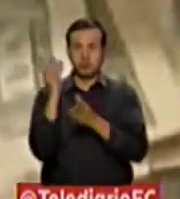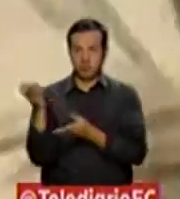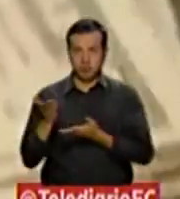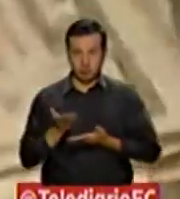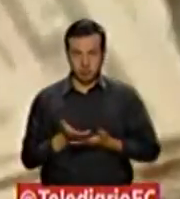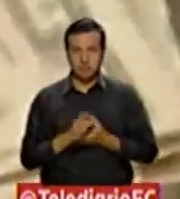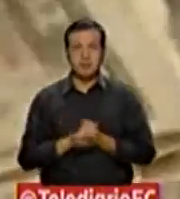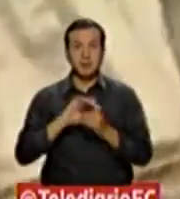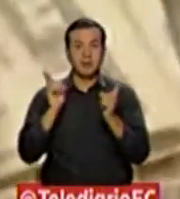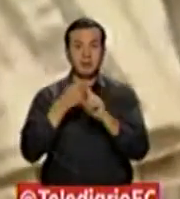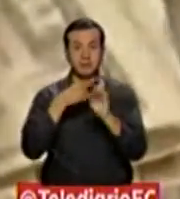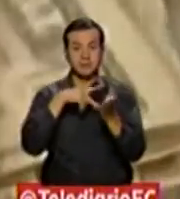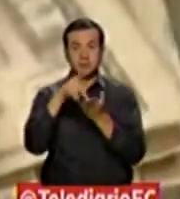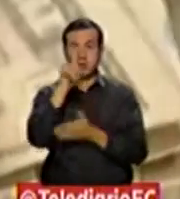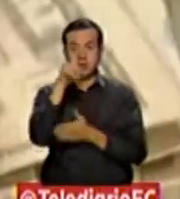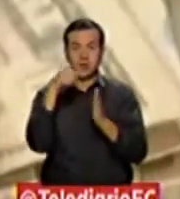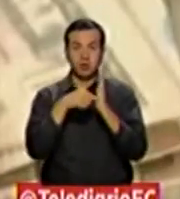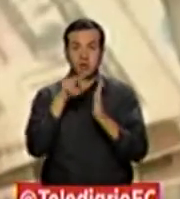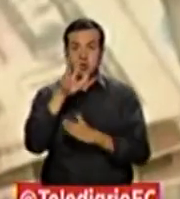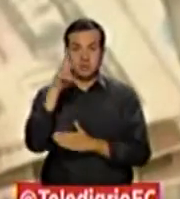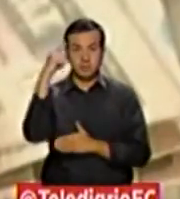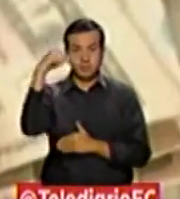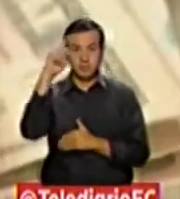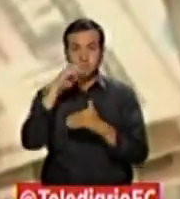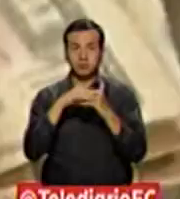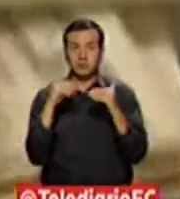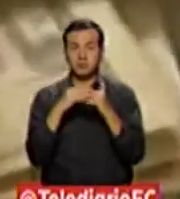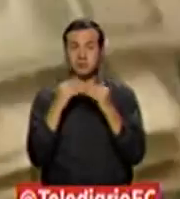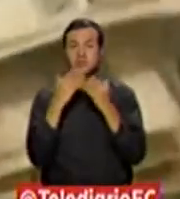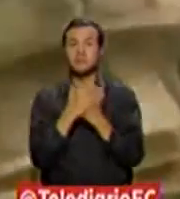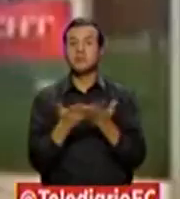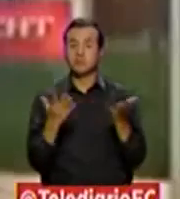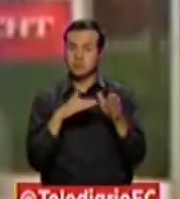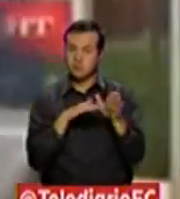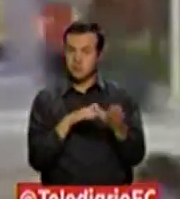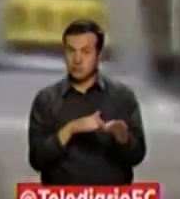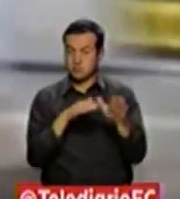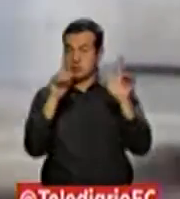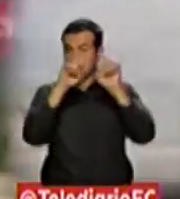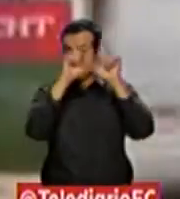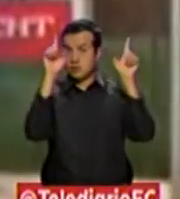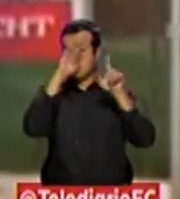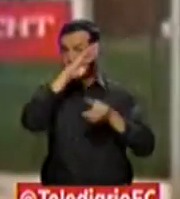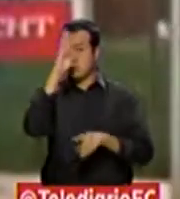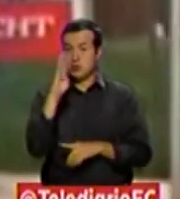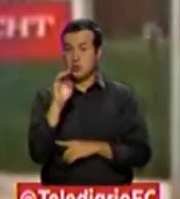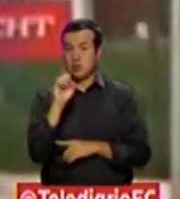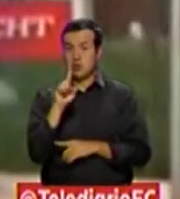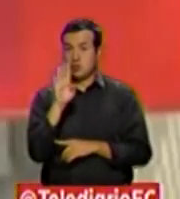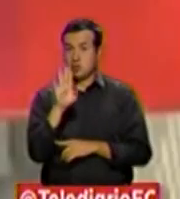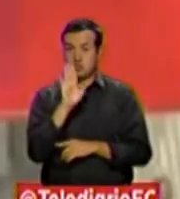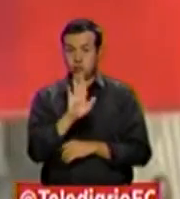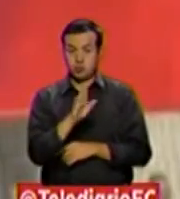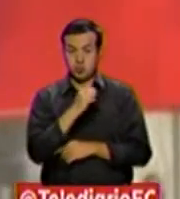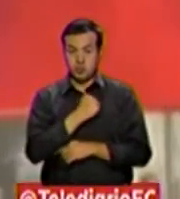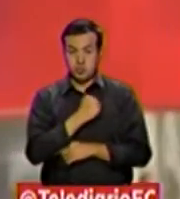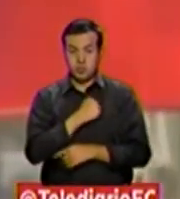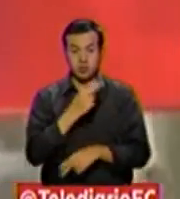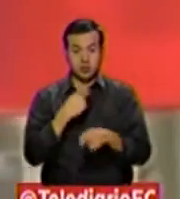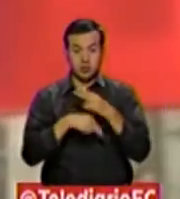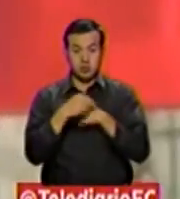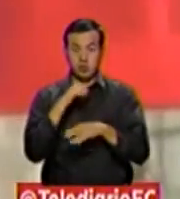El primer pago de 1.3 millones de dólares eran para garantizar que Odebrecht reinicie sus negocios con Ecuador